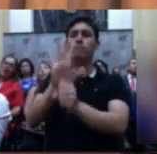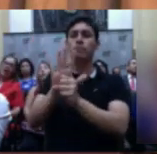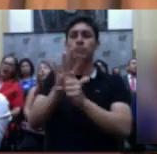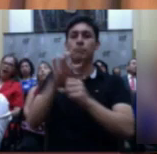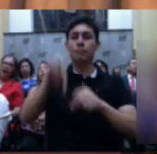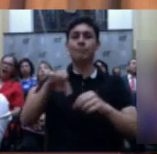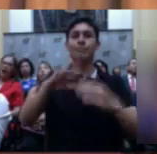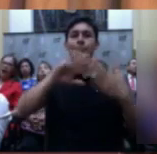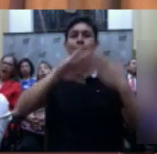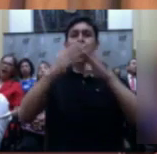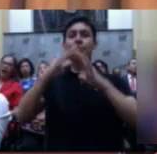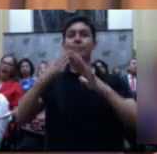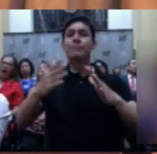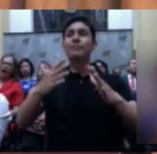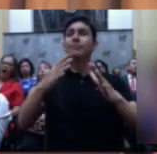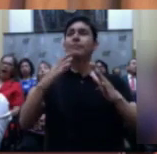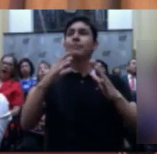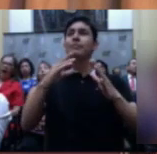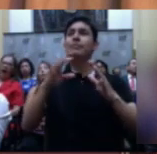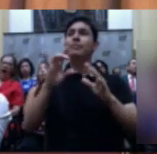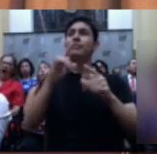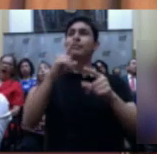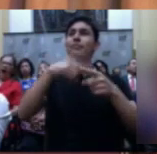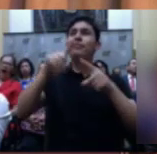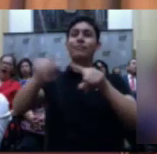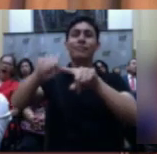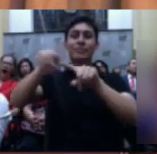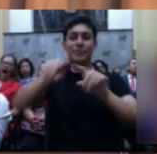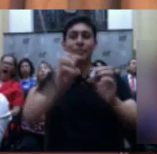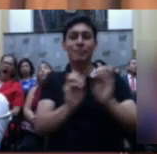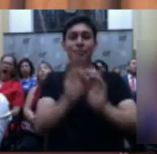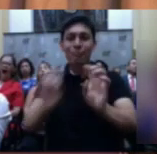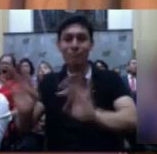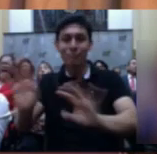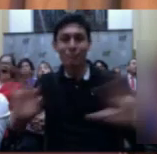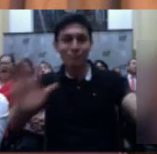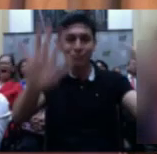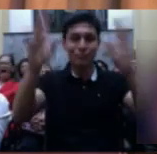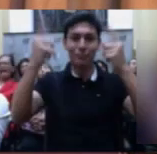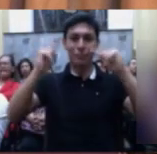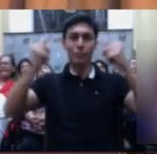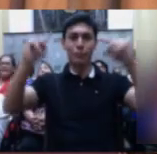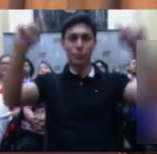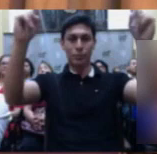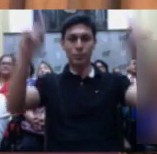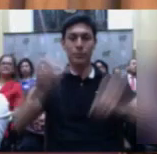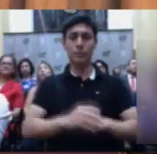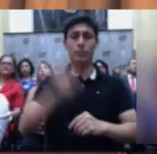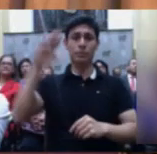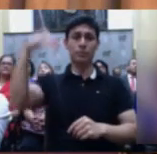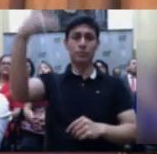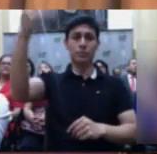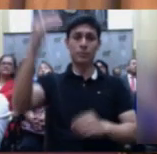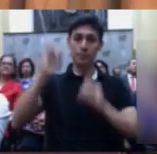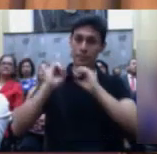ambiental plasmado en una serie de proyectos exitosos. En los próximos días